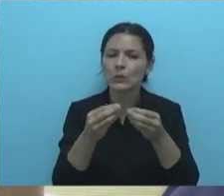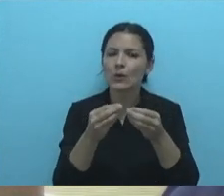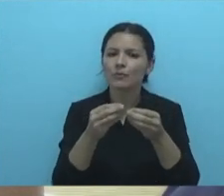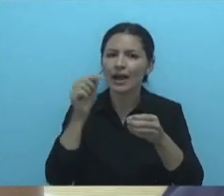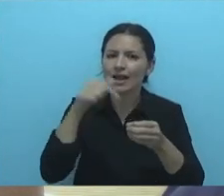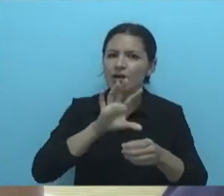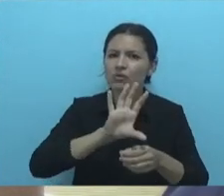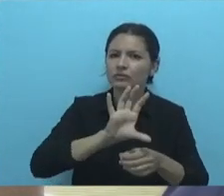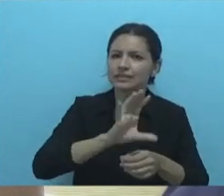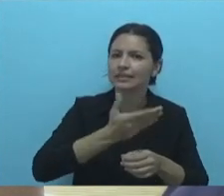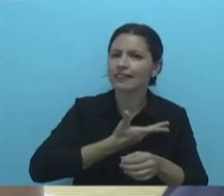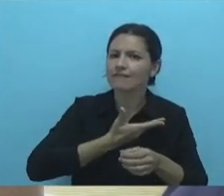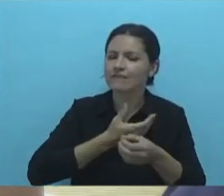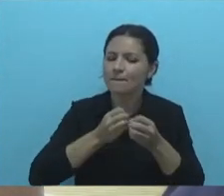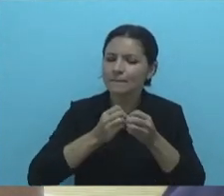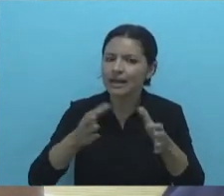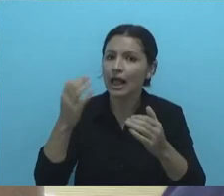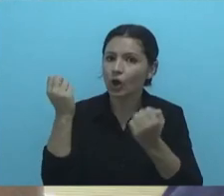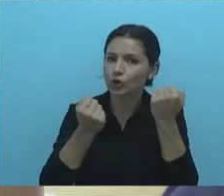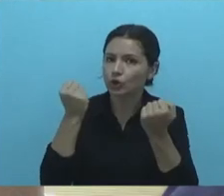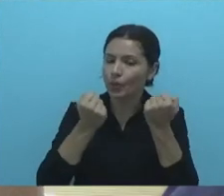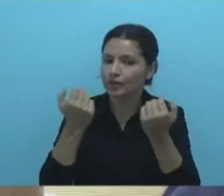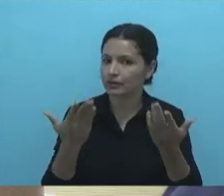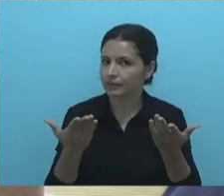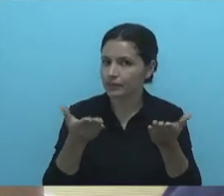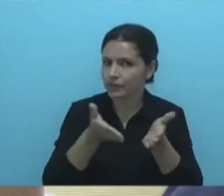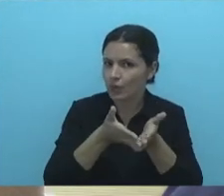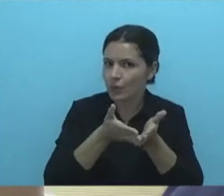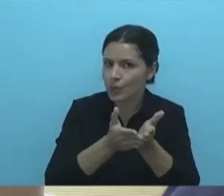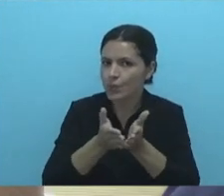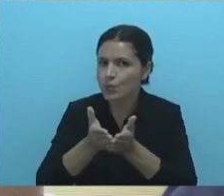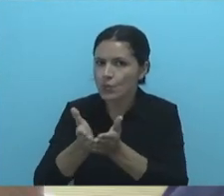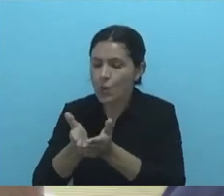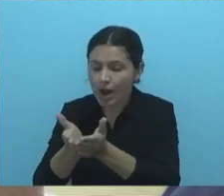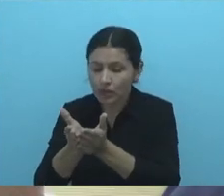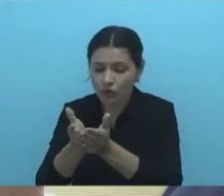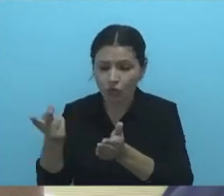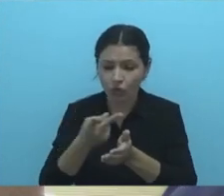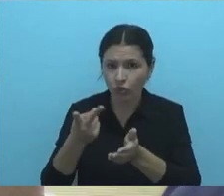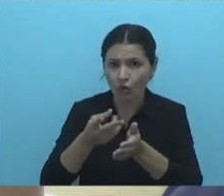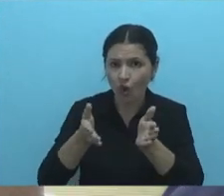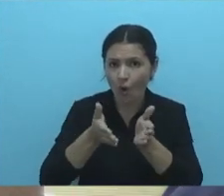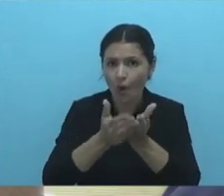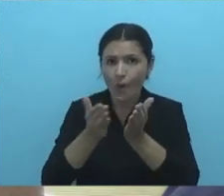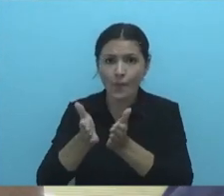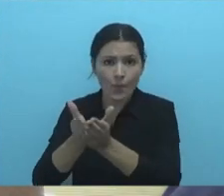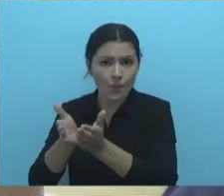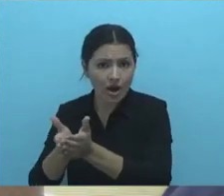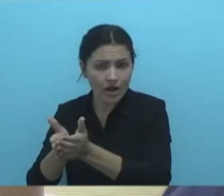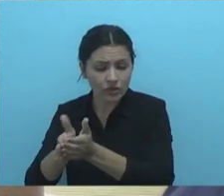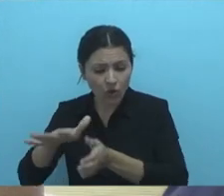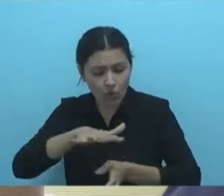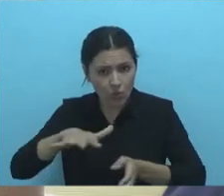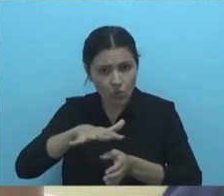acá en la provincia de Santa Fe los puertos de bunge los puertos de guitarra que en realidad es glencore que en realidad